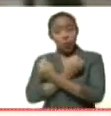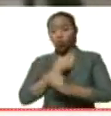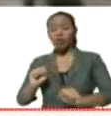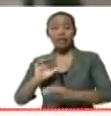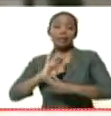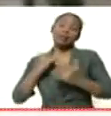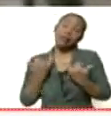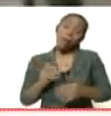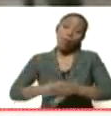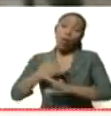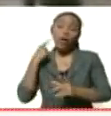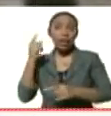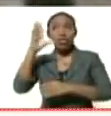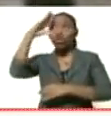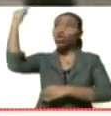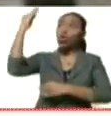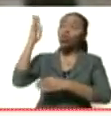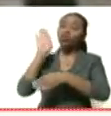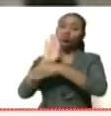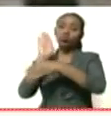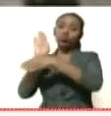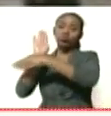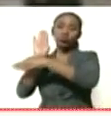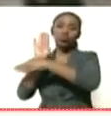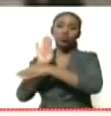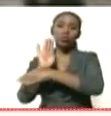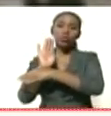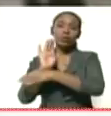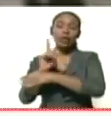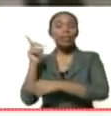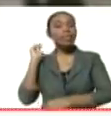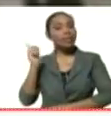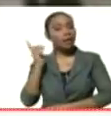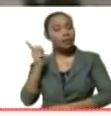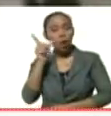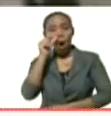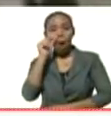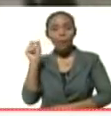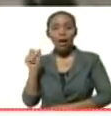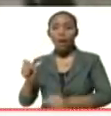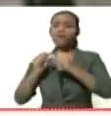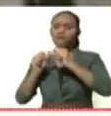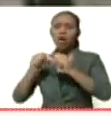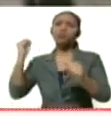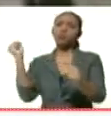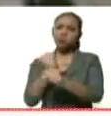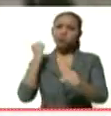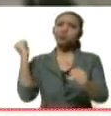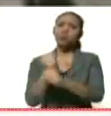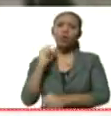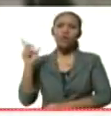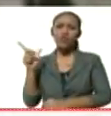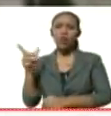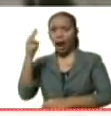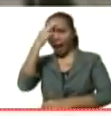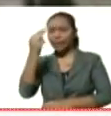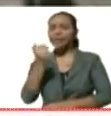falleció. Que Dios lo tenga en su gloria. Taxista. Se mantuvo trabajando en el taxi desde